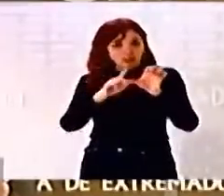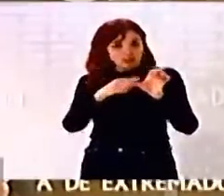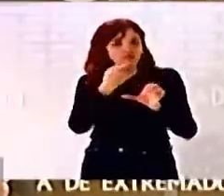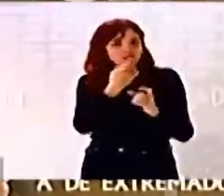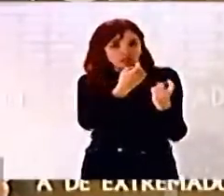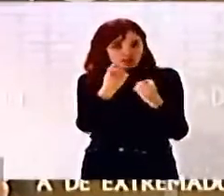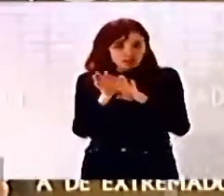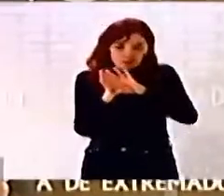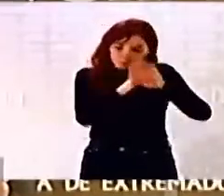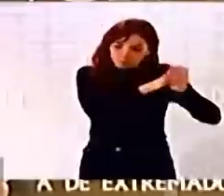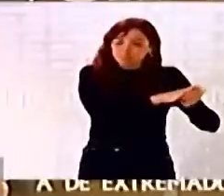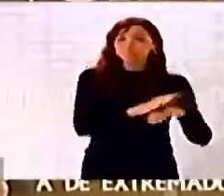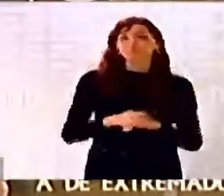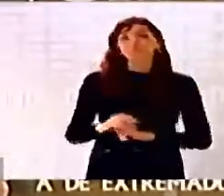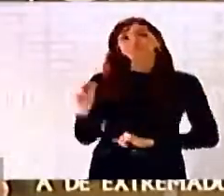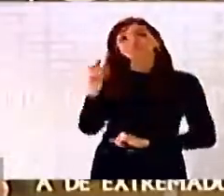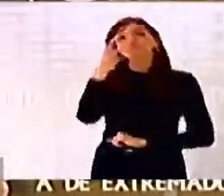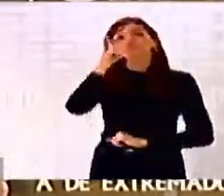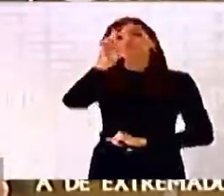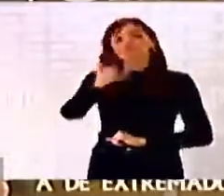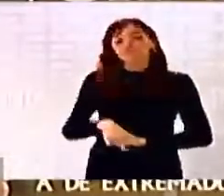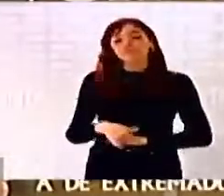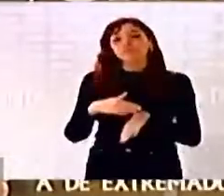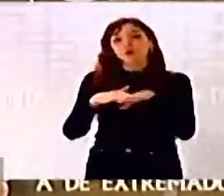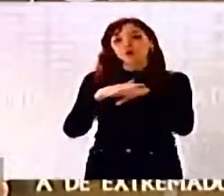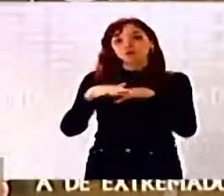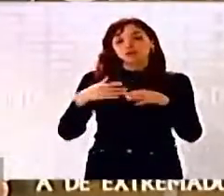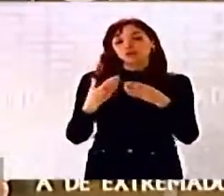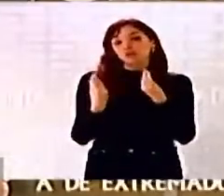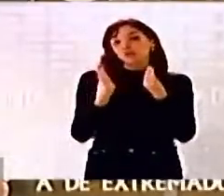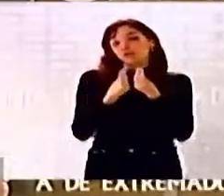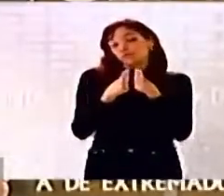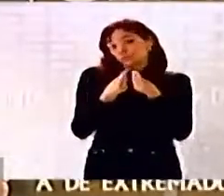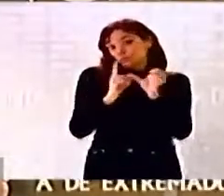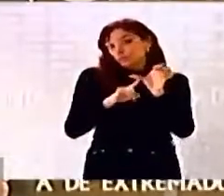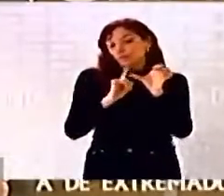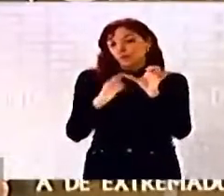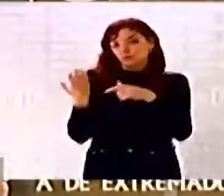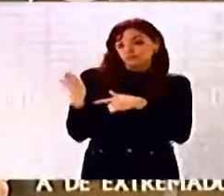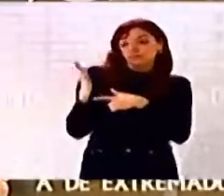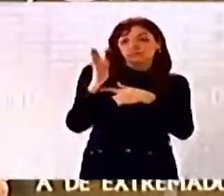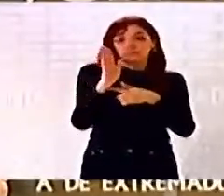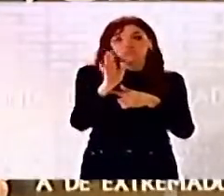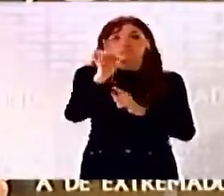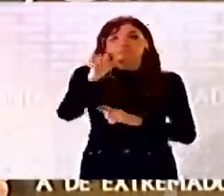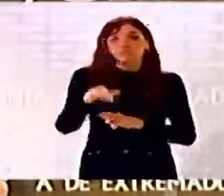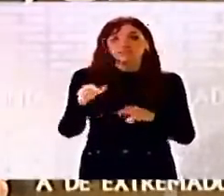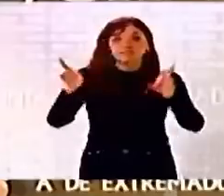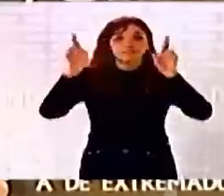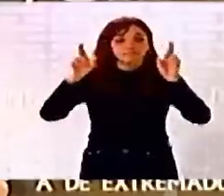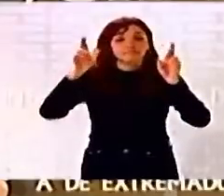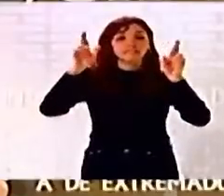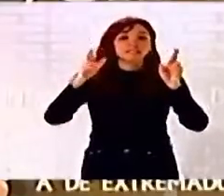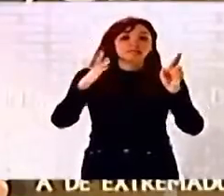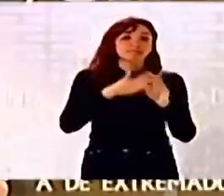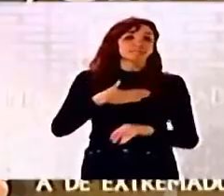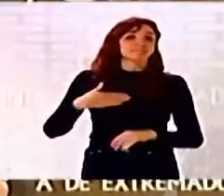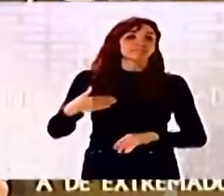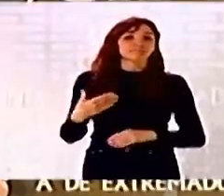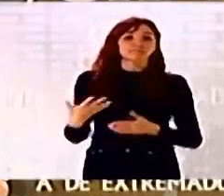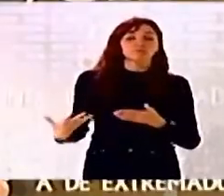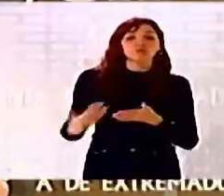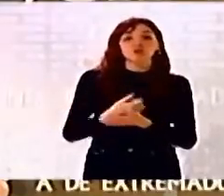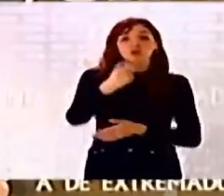segundo lugar, en nombre también del Consejo de Gobierno de la Junta de Extremadura, desearle a todas aquellas personas que en este